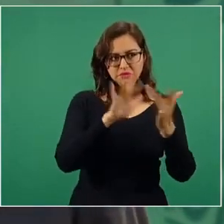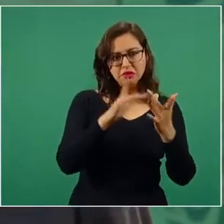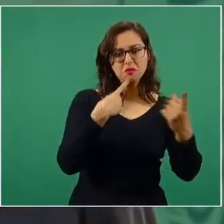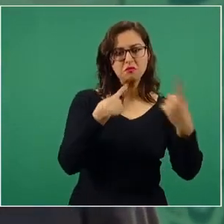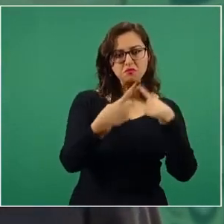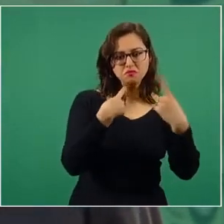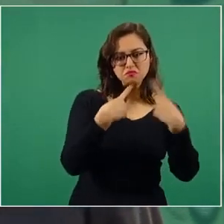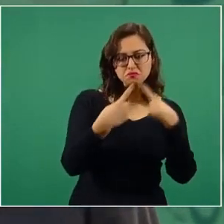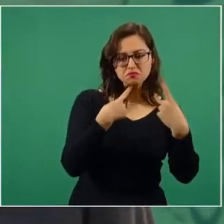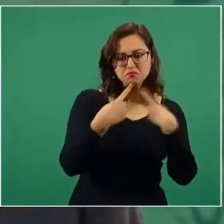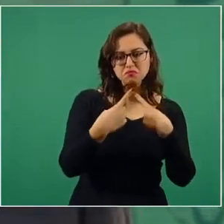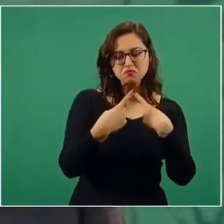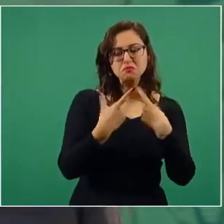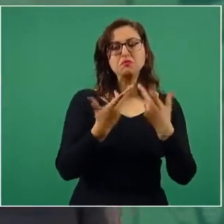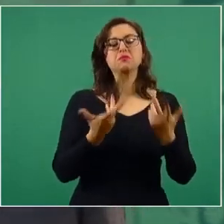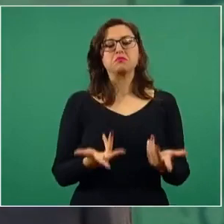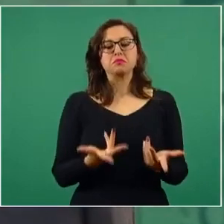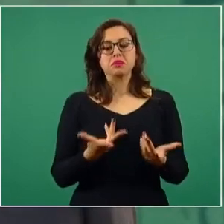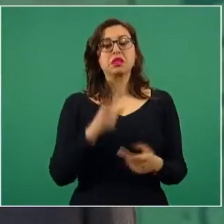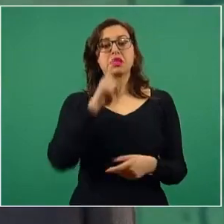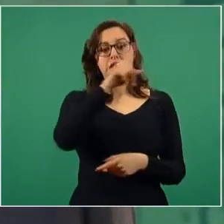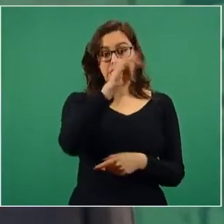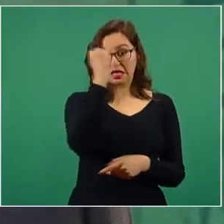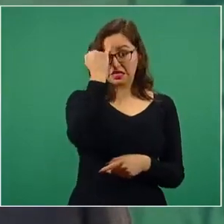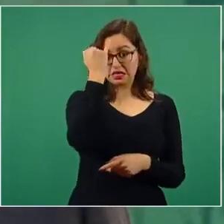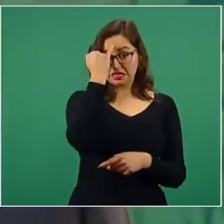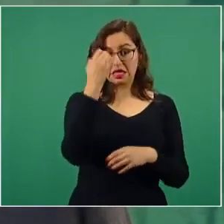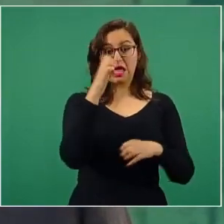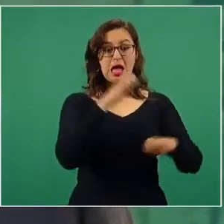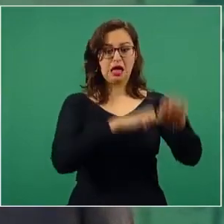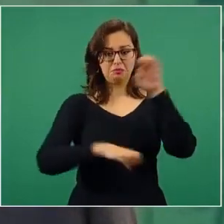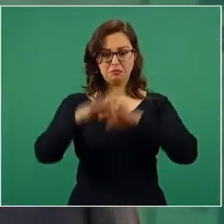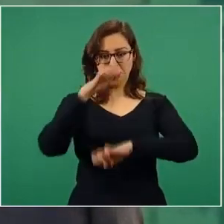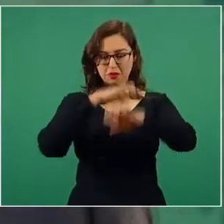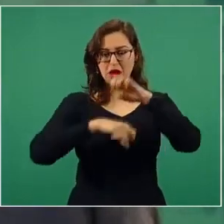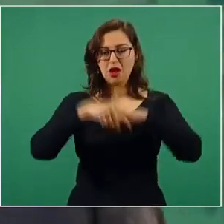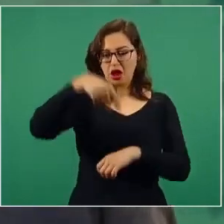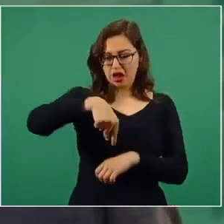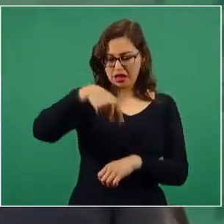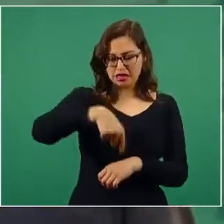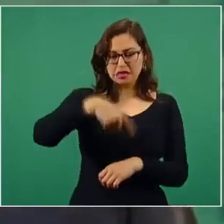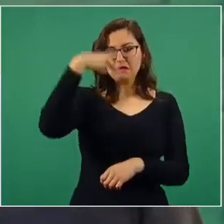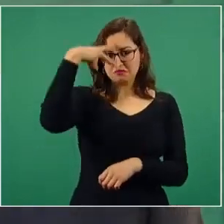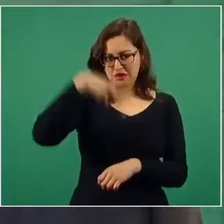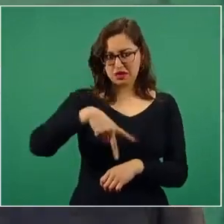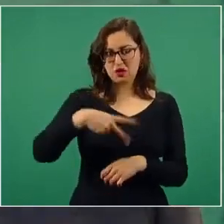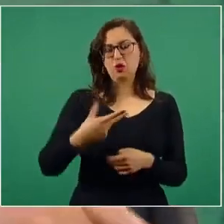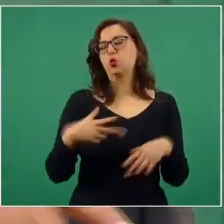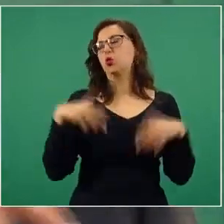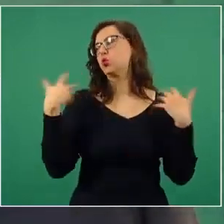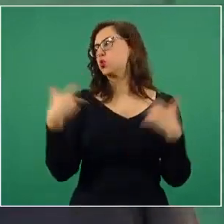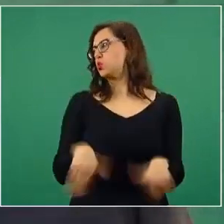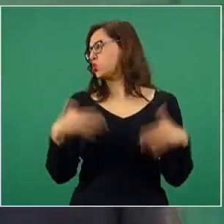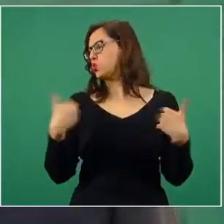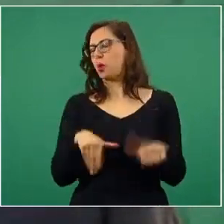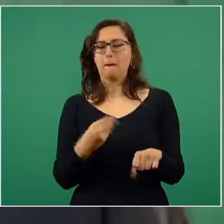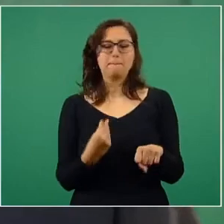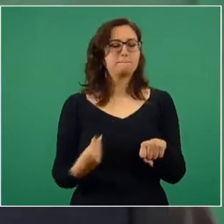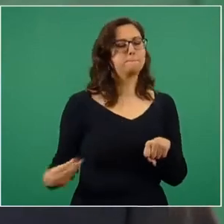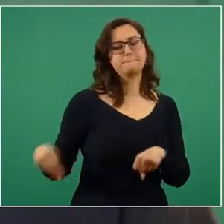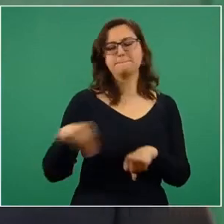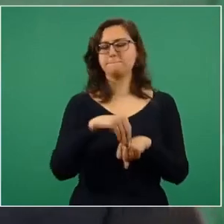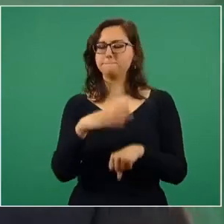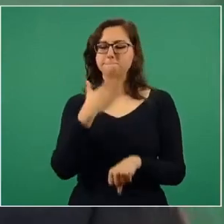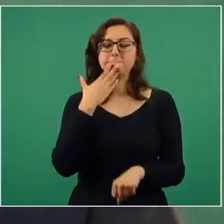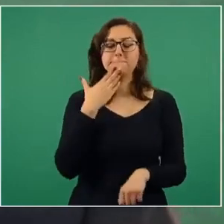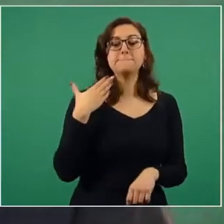ayudaran. El embajador de la India en México se ha portado más que bien. Entonces,